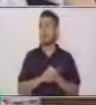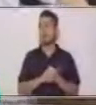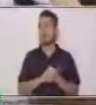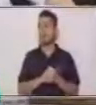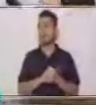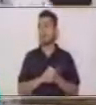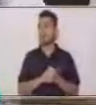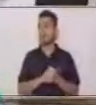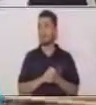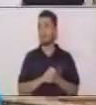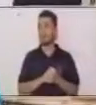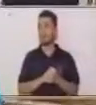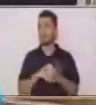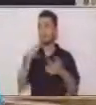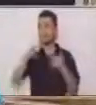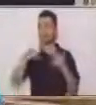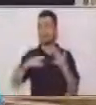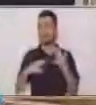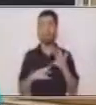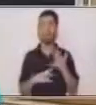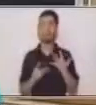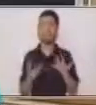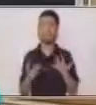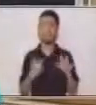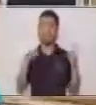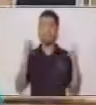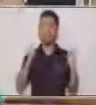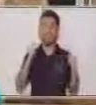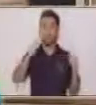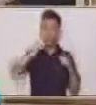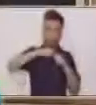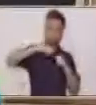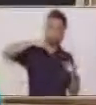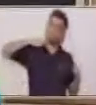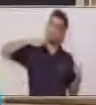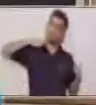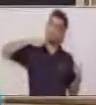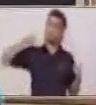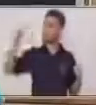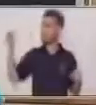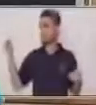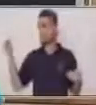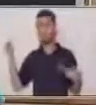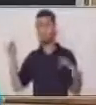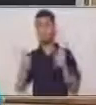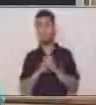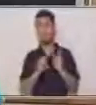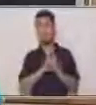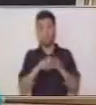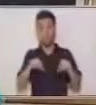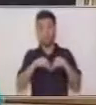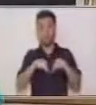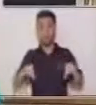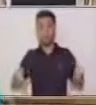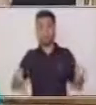algunos implementos que nos van a permitir poder medir. Por ejemplo, una regla.